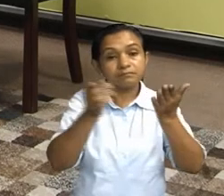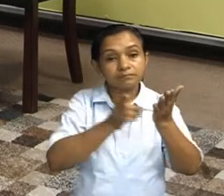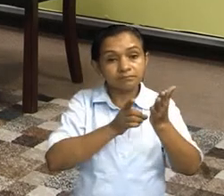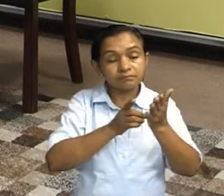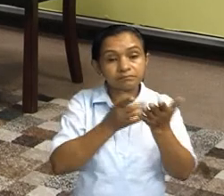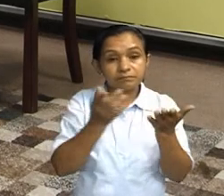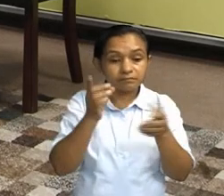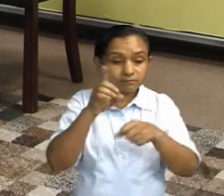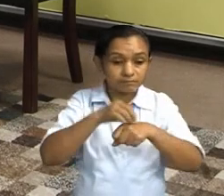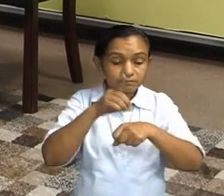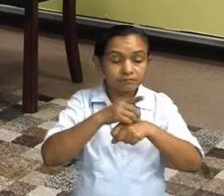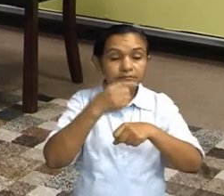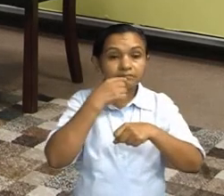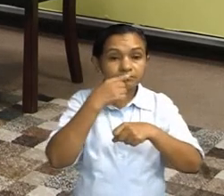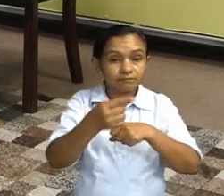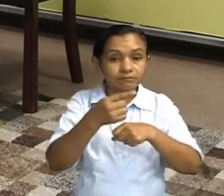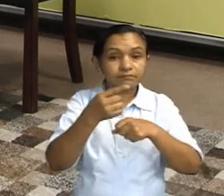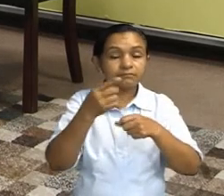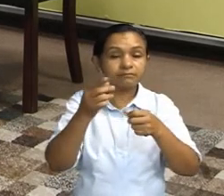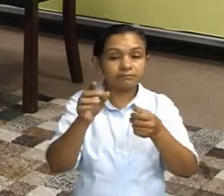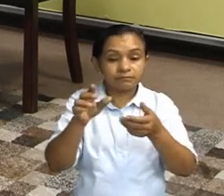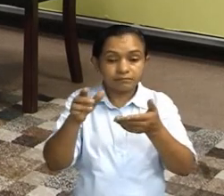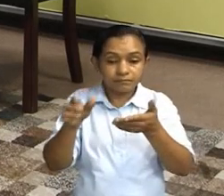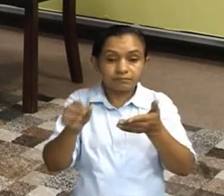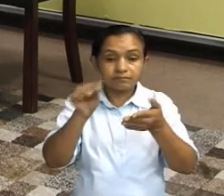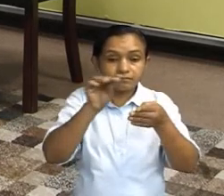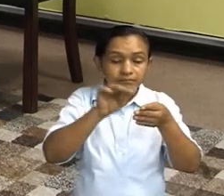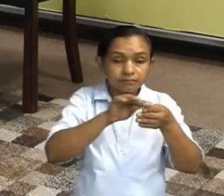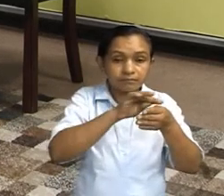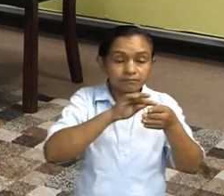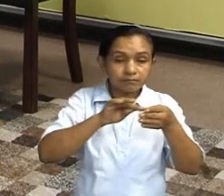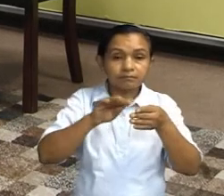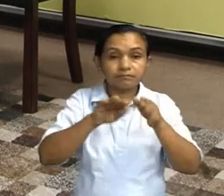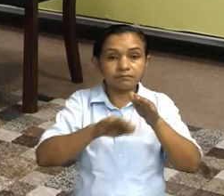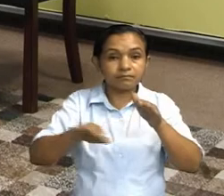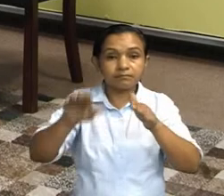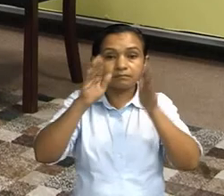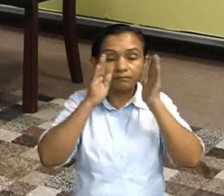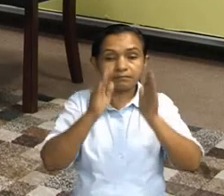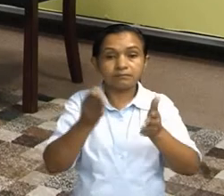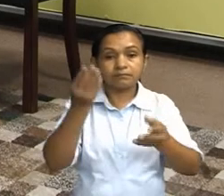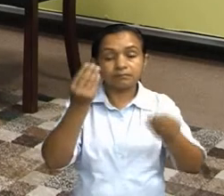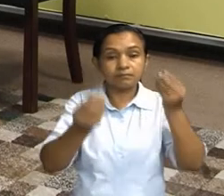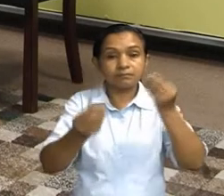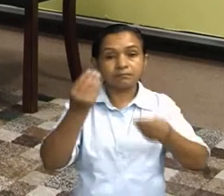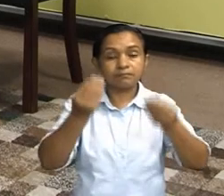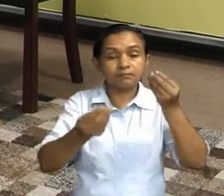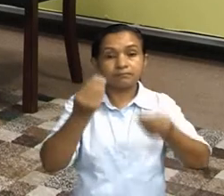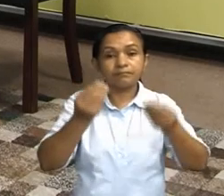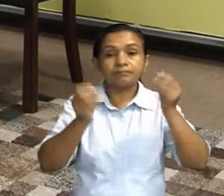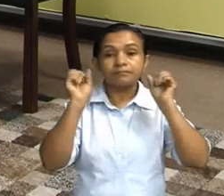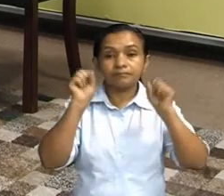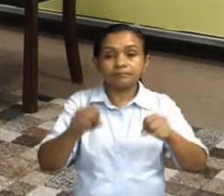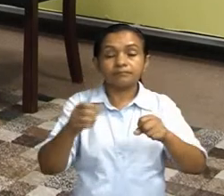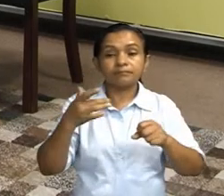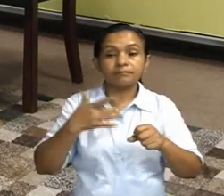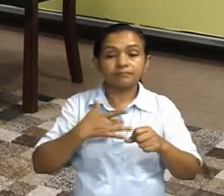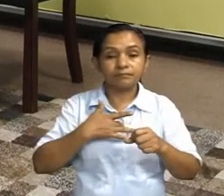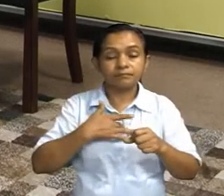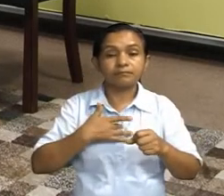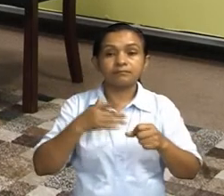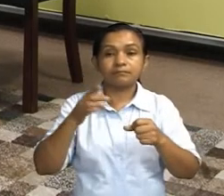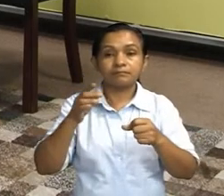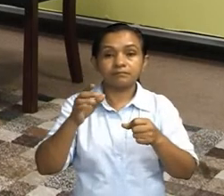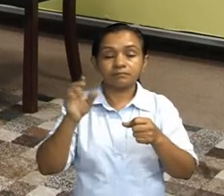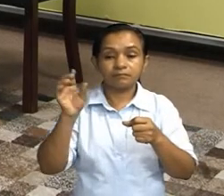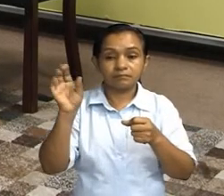diagnóstico, para dar tratamiento de una forma más dirigida. En dependencia de eso, puede necesitar